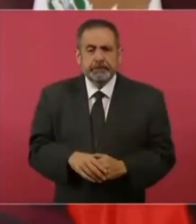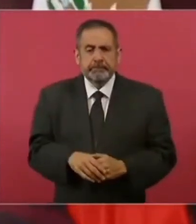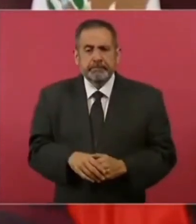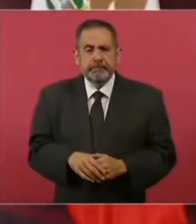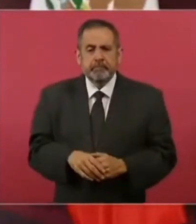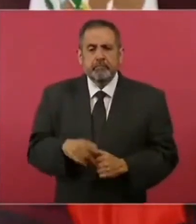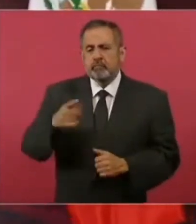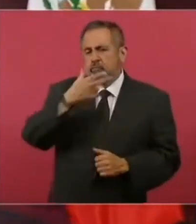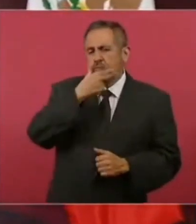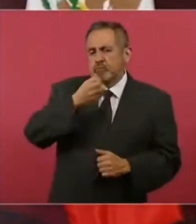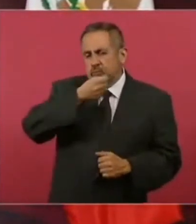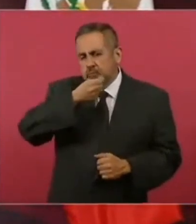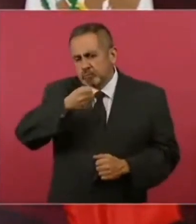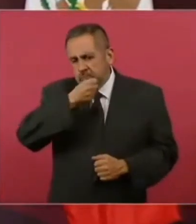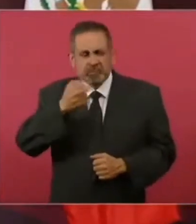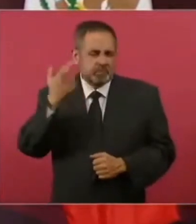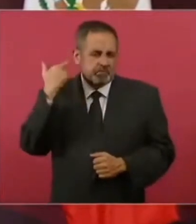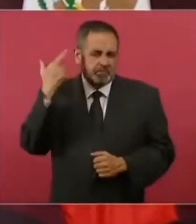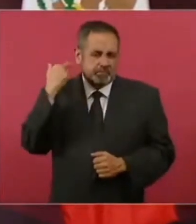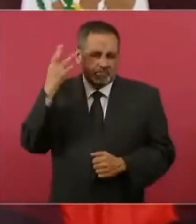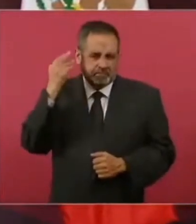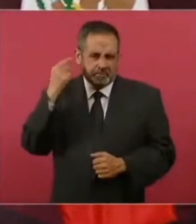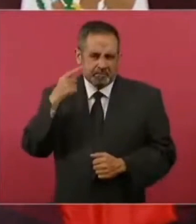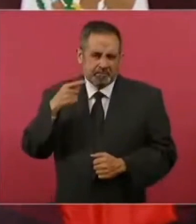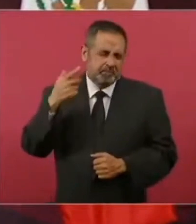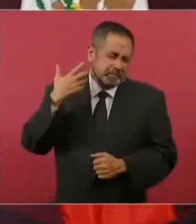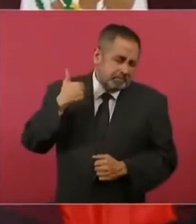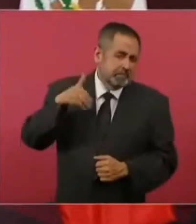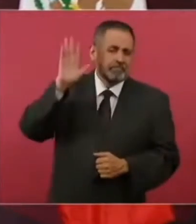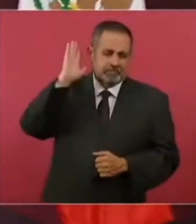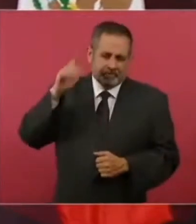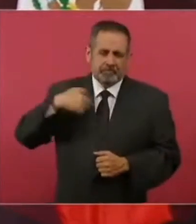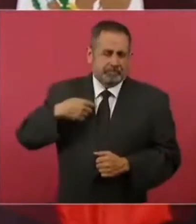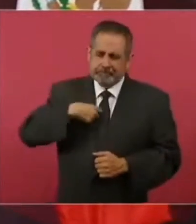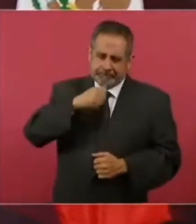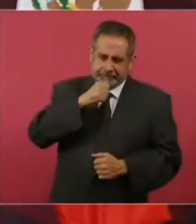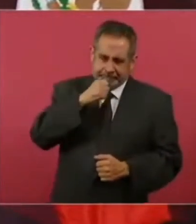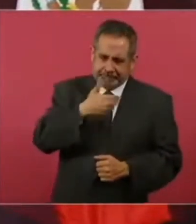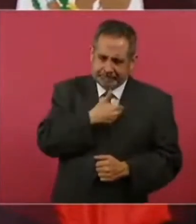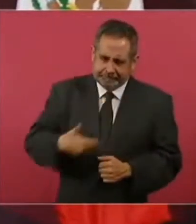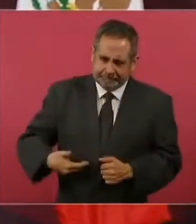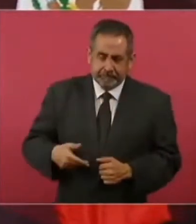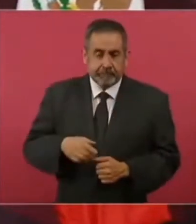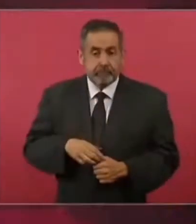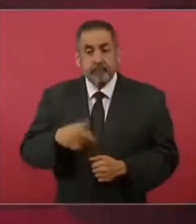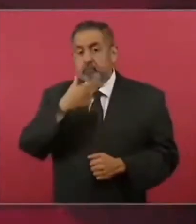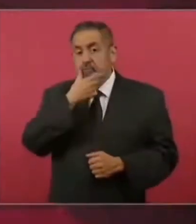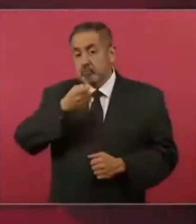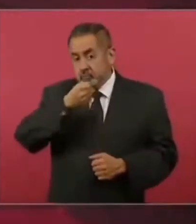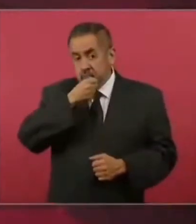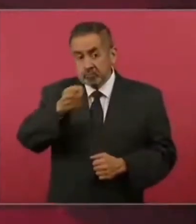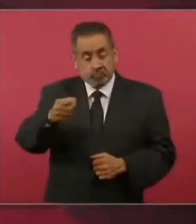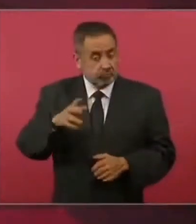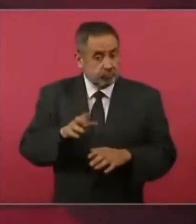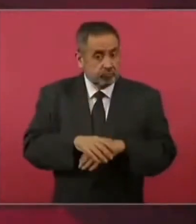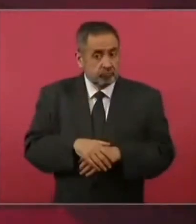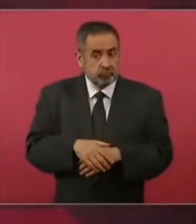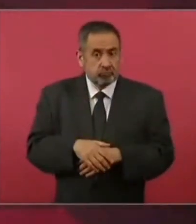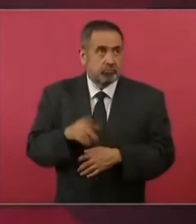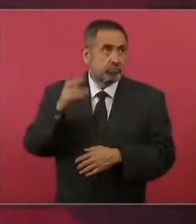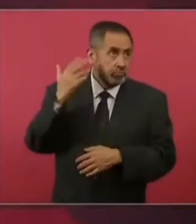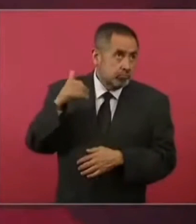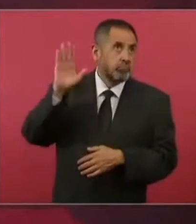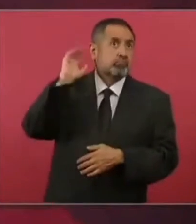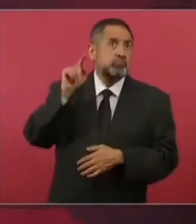de un conductor de radio, cuando éramos opositores. Ese conductor